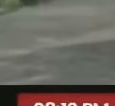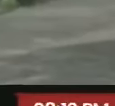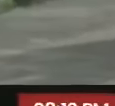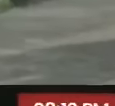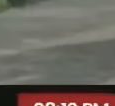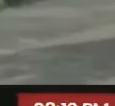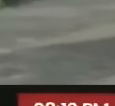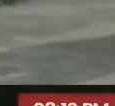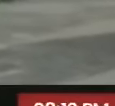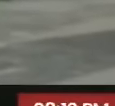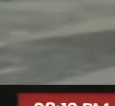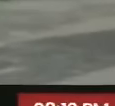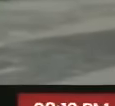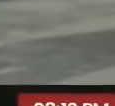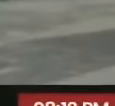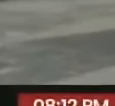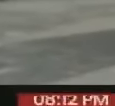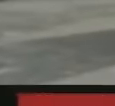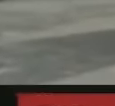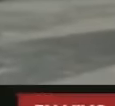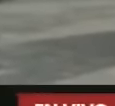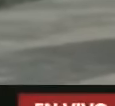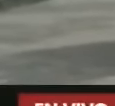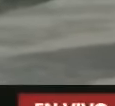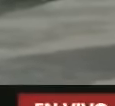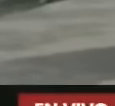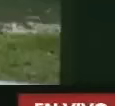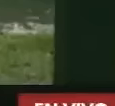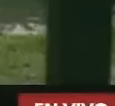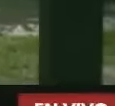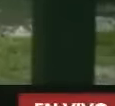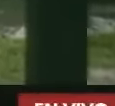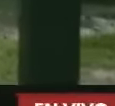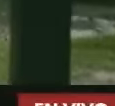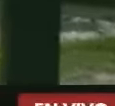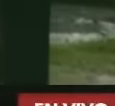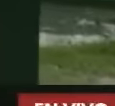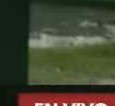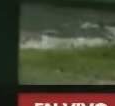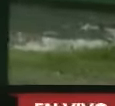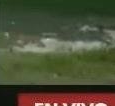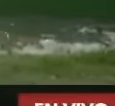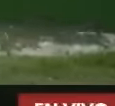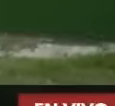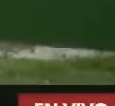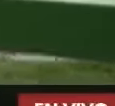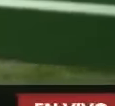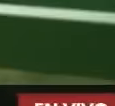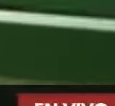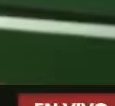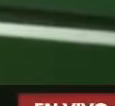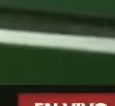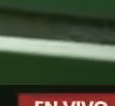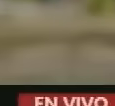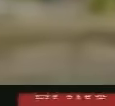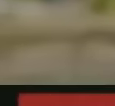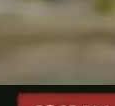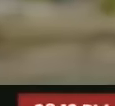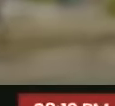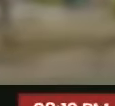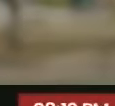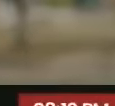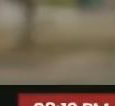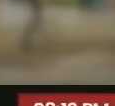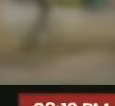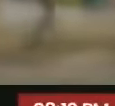Ríos, cuevas, son parte de los atractivos naturales del estado Monagas y desde el Parque Zoológico La Guaricha los invitamos a dar un paseo